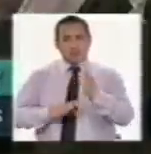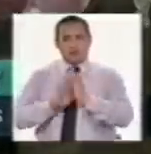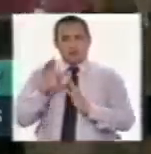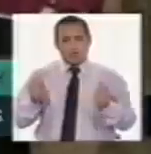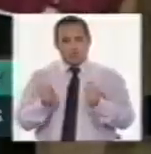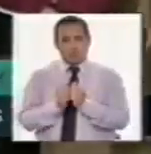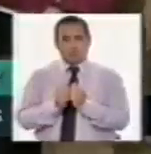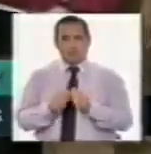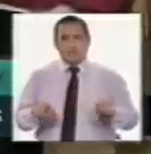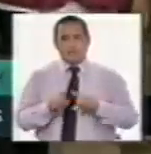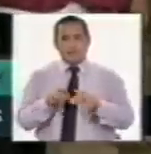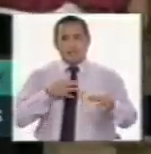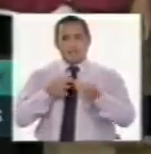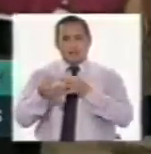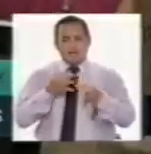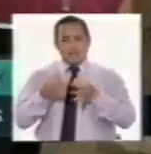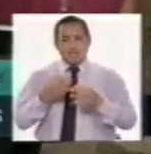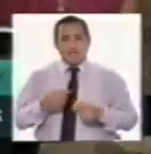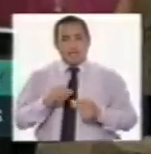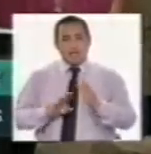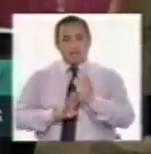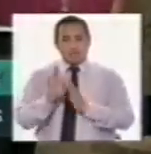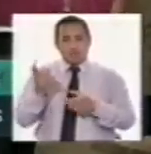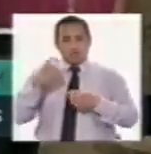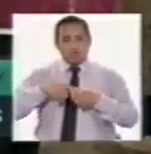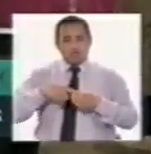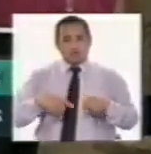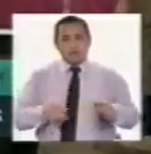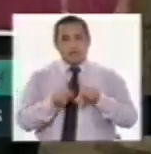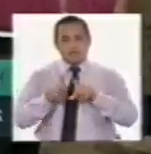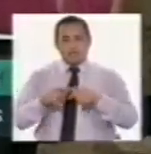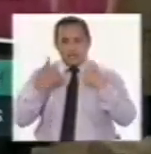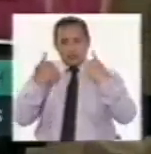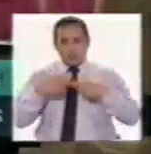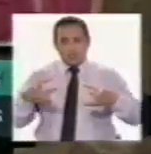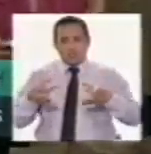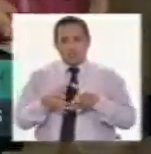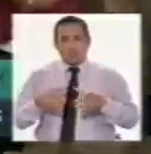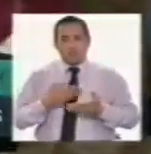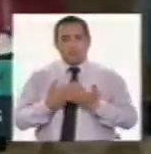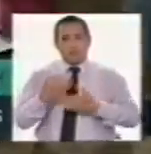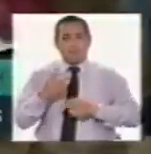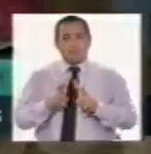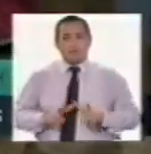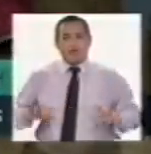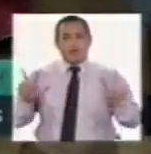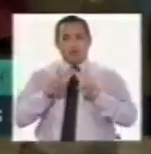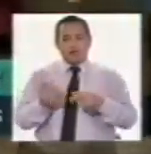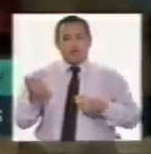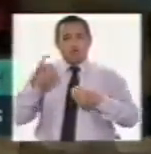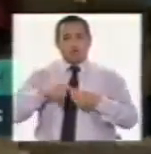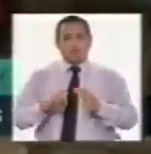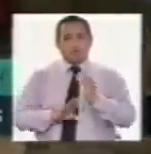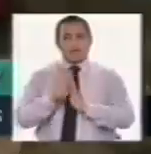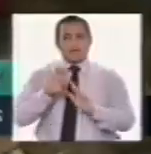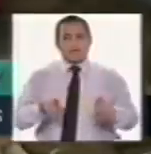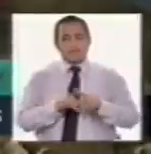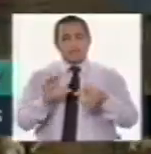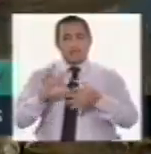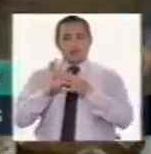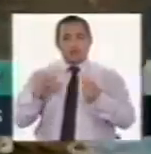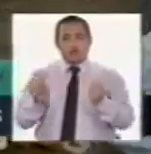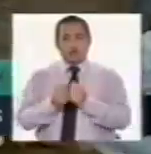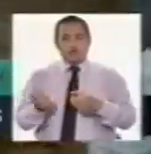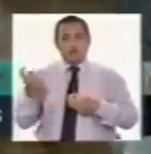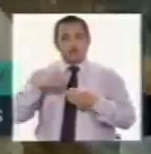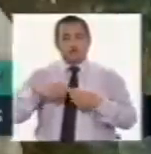ustedes cabe mencionar que el piloto de inclusión financiera se enmarca en el cuarto eje de la estrategia nacional incluir para crecer relacionado con